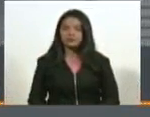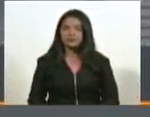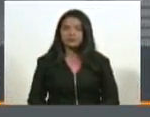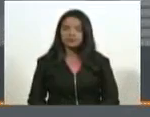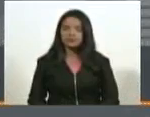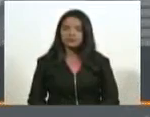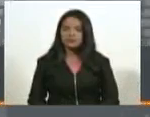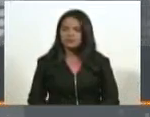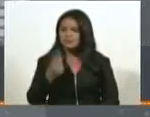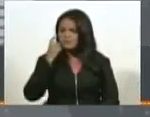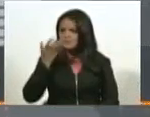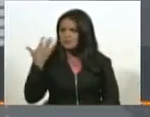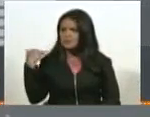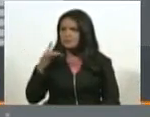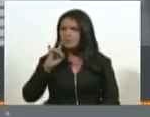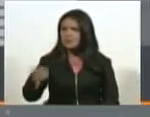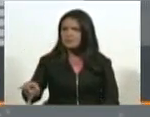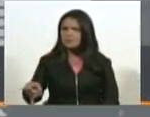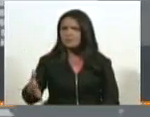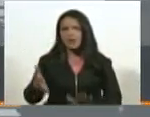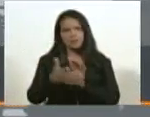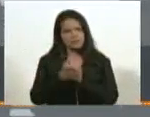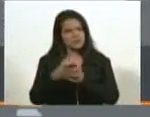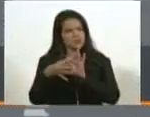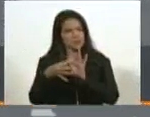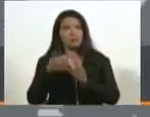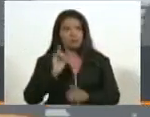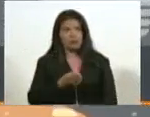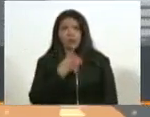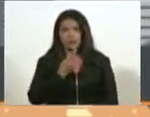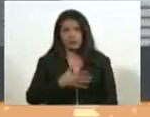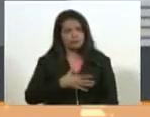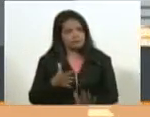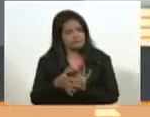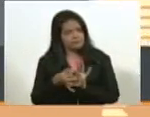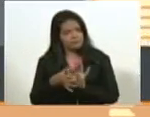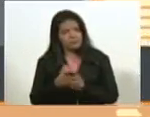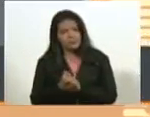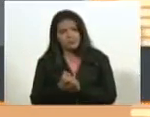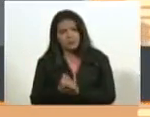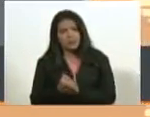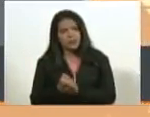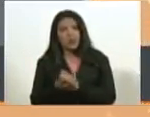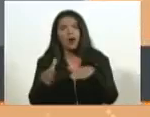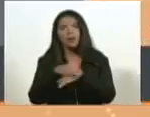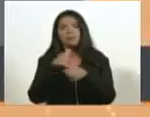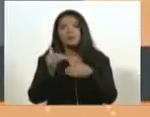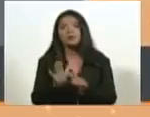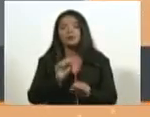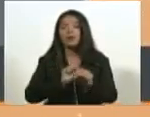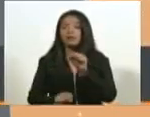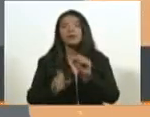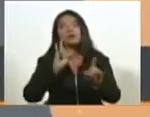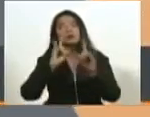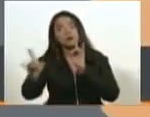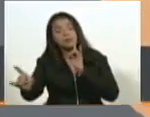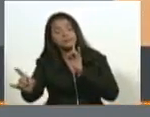En estos días llamé a mi querido amigo, debo decirlo así, ministro de la Defensa, para